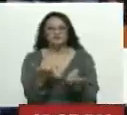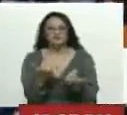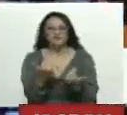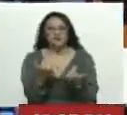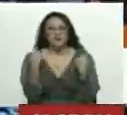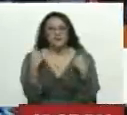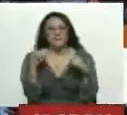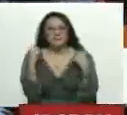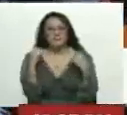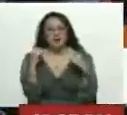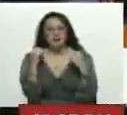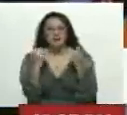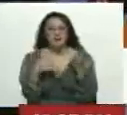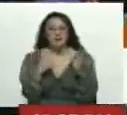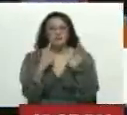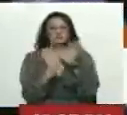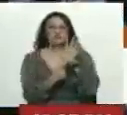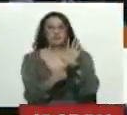práctica podemos comprobarlo